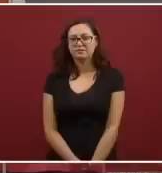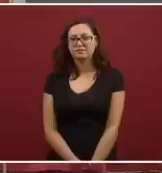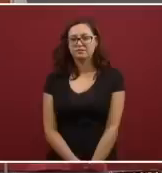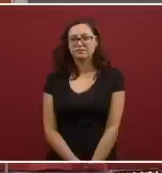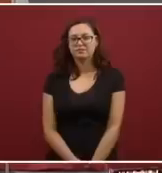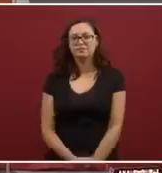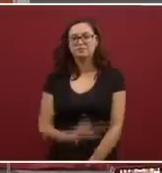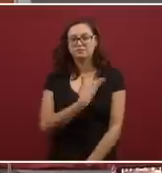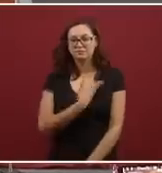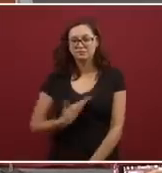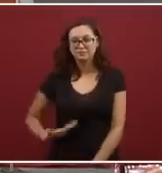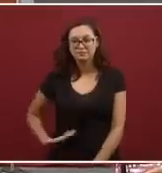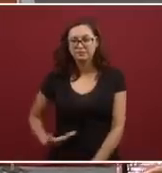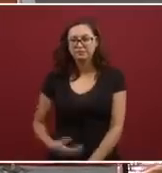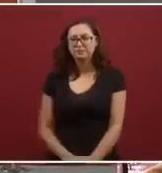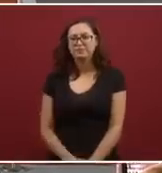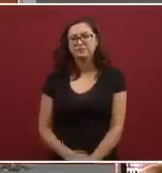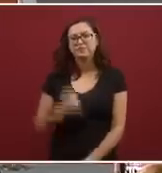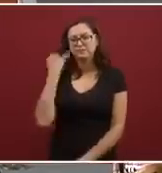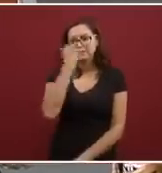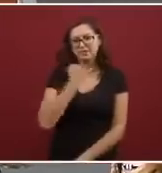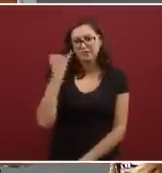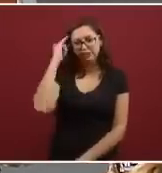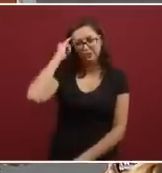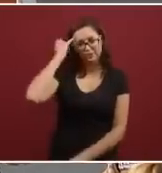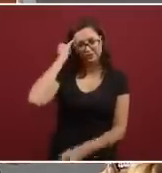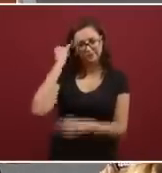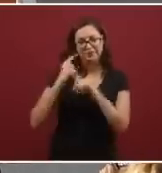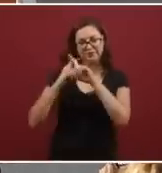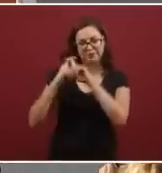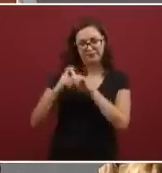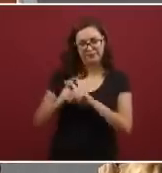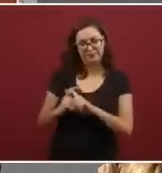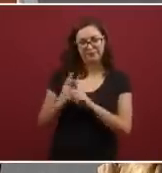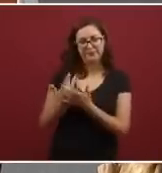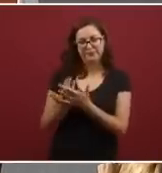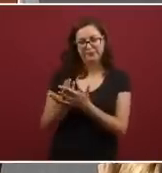presidente. Ando y te digo,